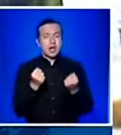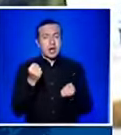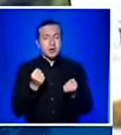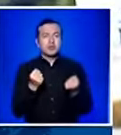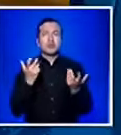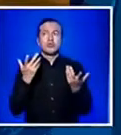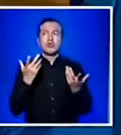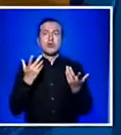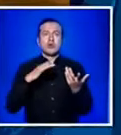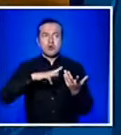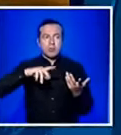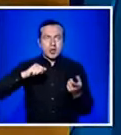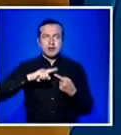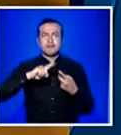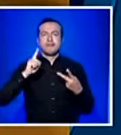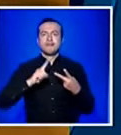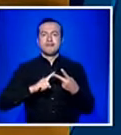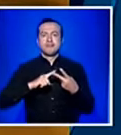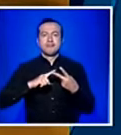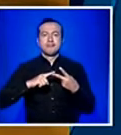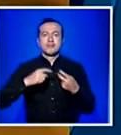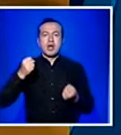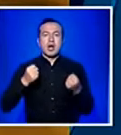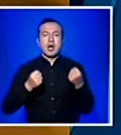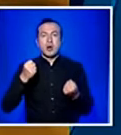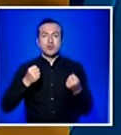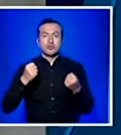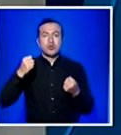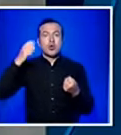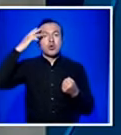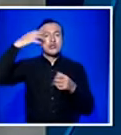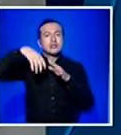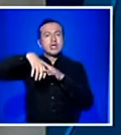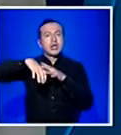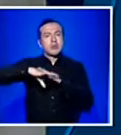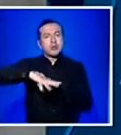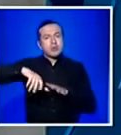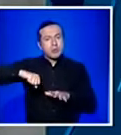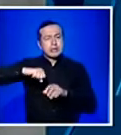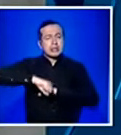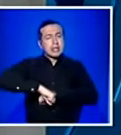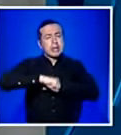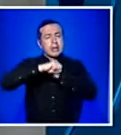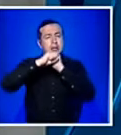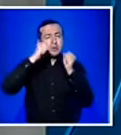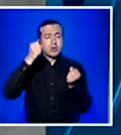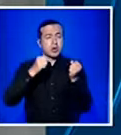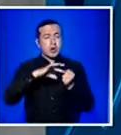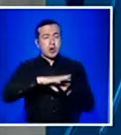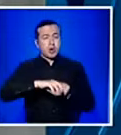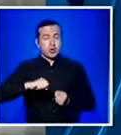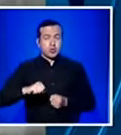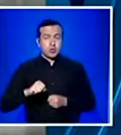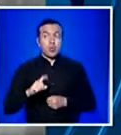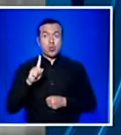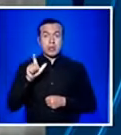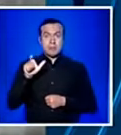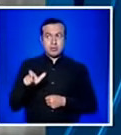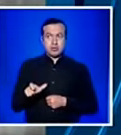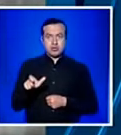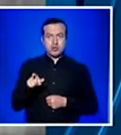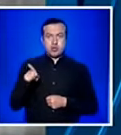vehículo. Un carro a la madrugada estuvo por ser robado, pero también al sobrino de una vecina